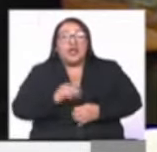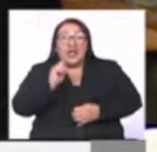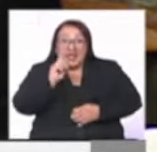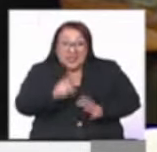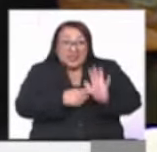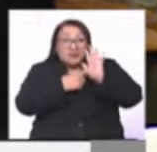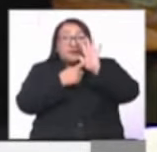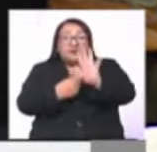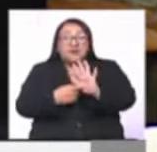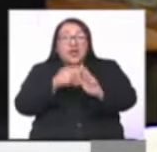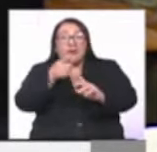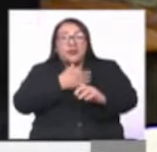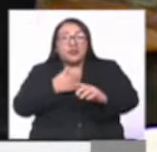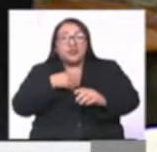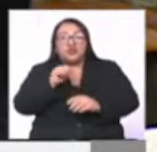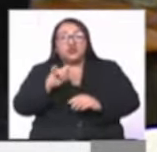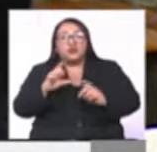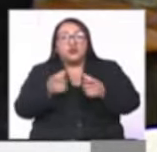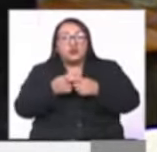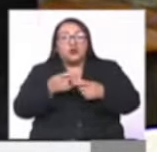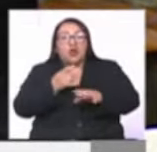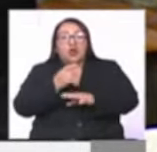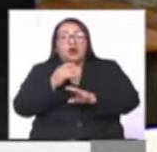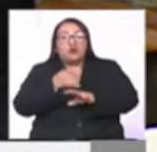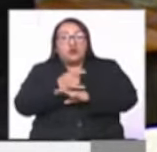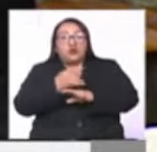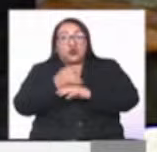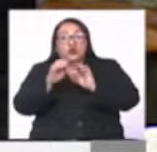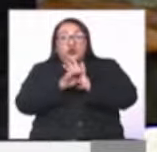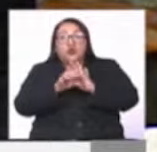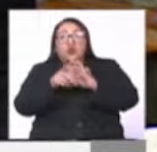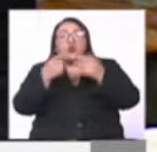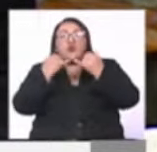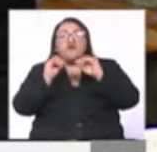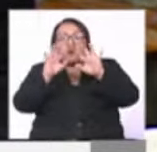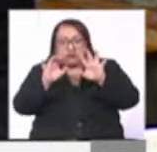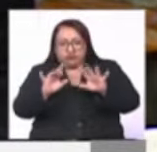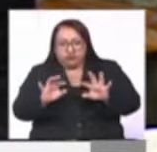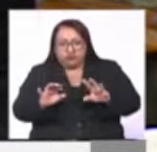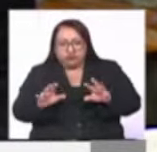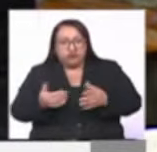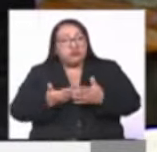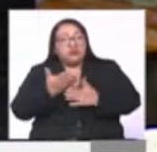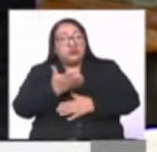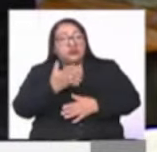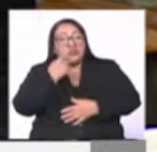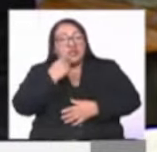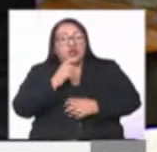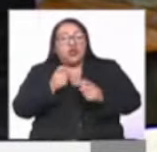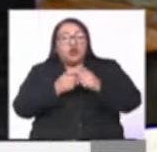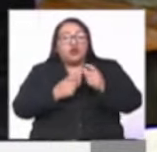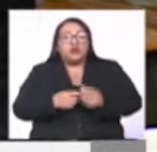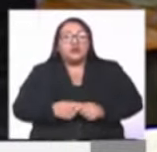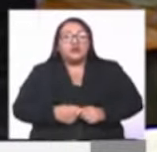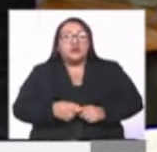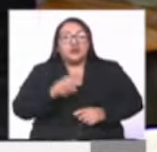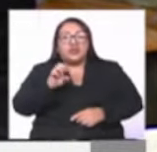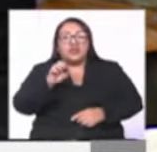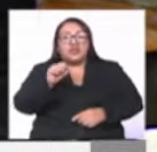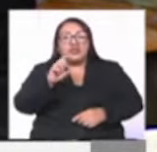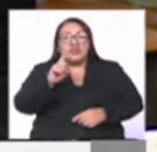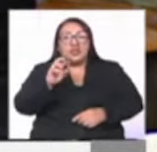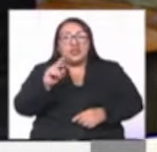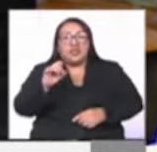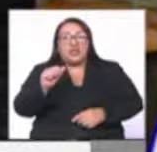presentó ante la presidencia de la subcomisión de acusaciones constitucionales un recurso de recusación contra el señor congresista delegado esedra